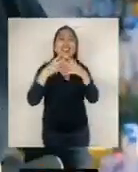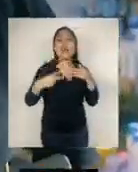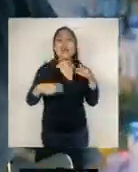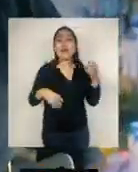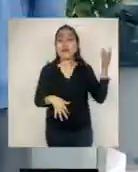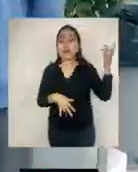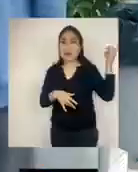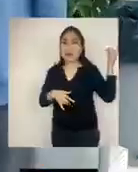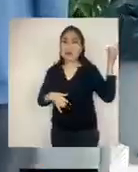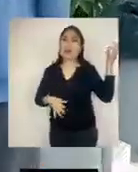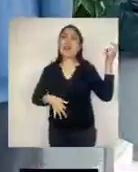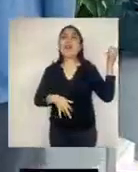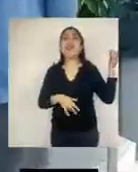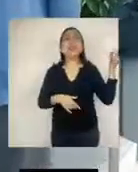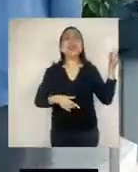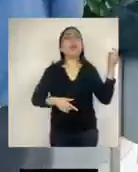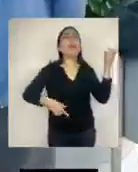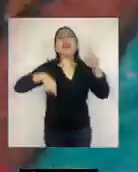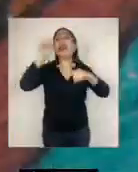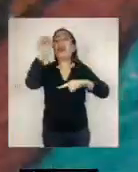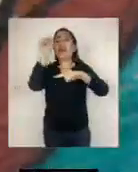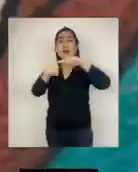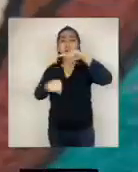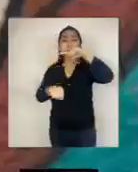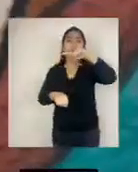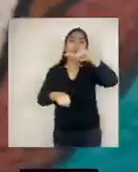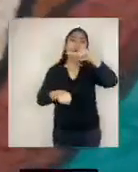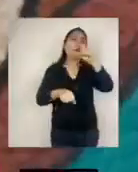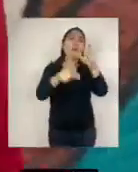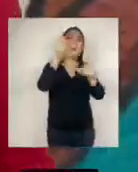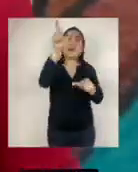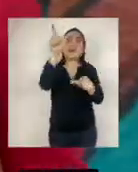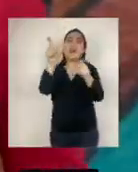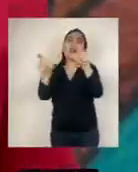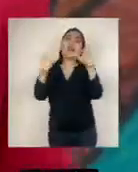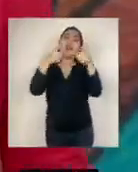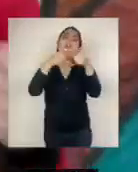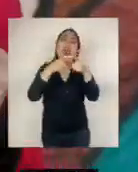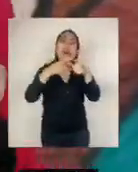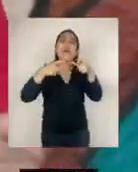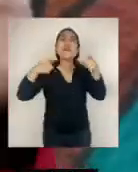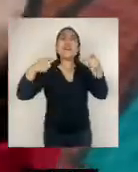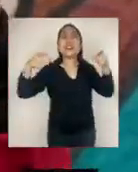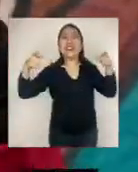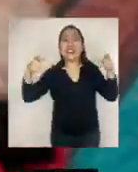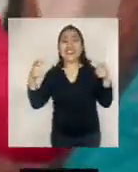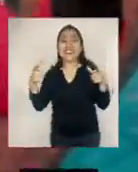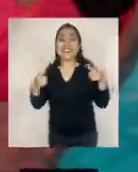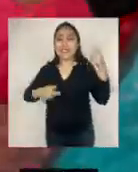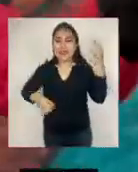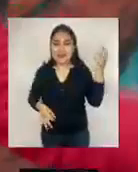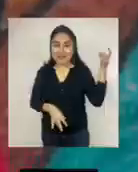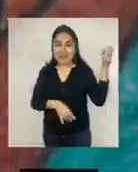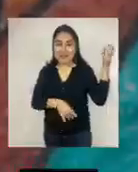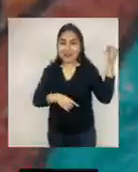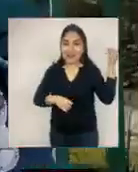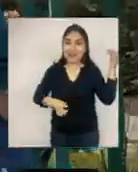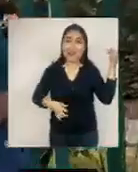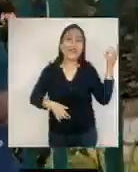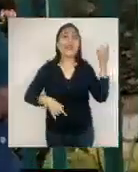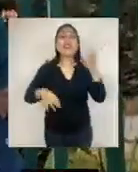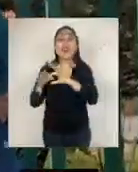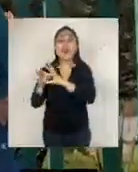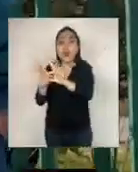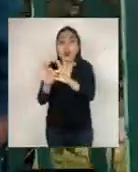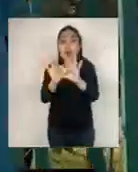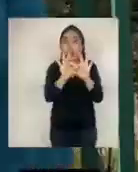Claro. Entonces, imagínate, tendría que quitarle un espacio al rechazo, que yo creo que le haría bien. Igual es súper raro. Si le saca un poco el rechazo, capaz que